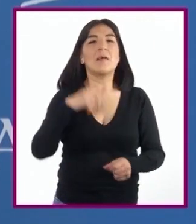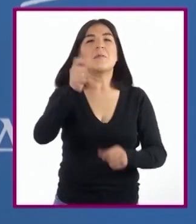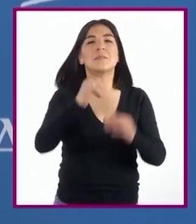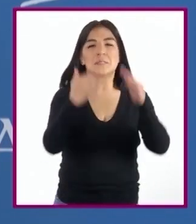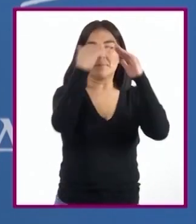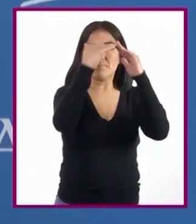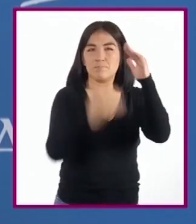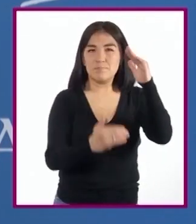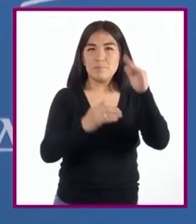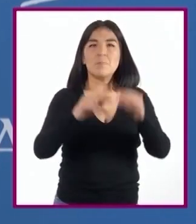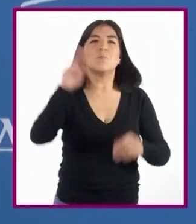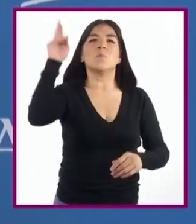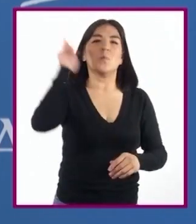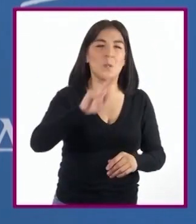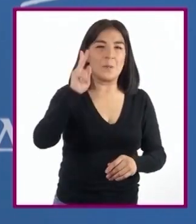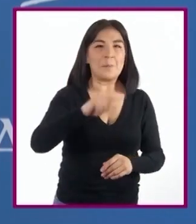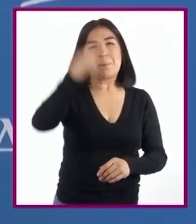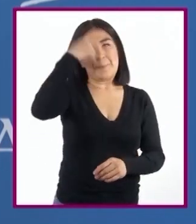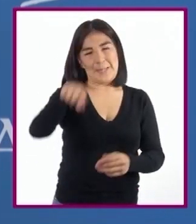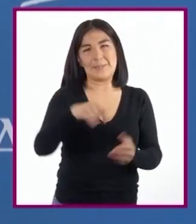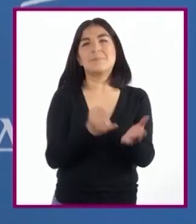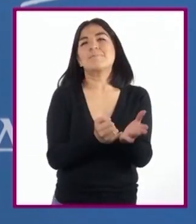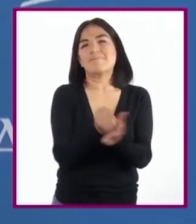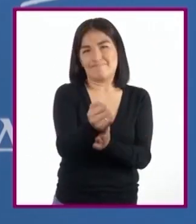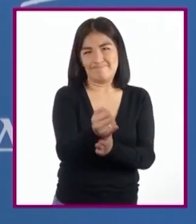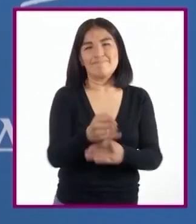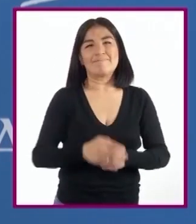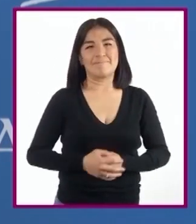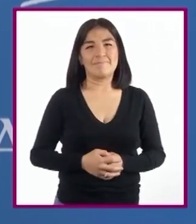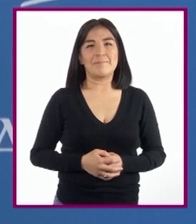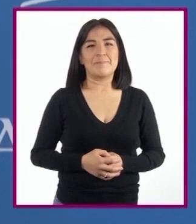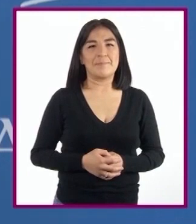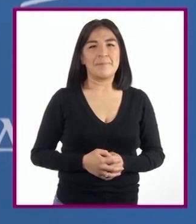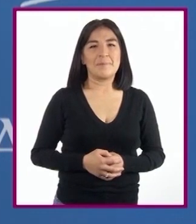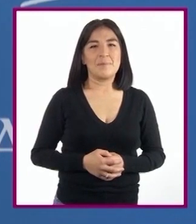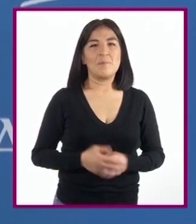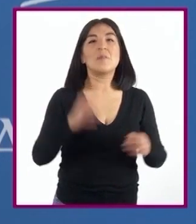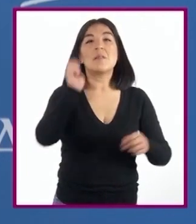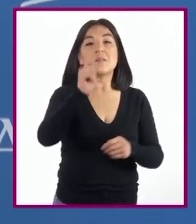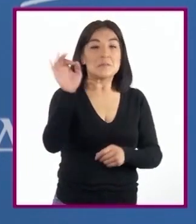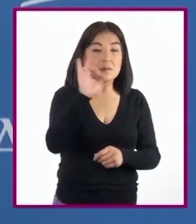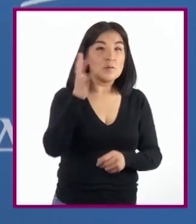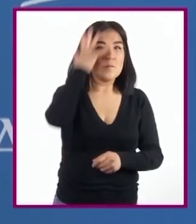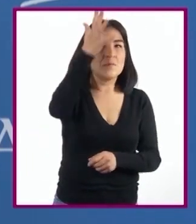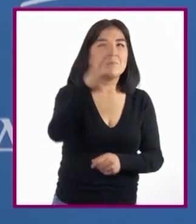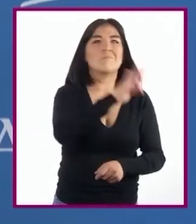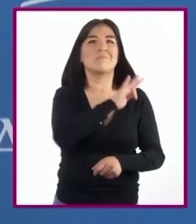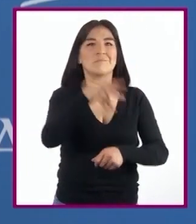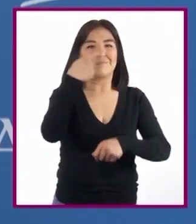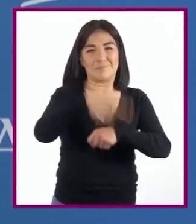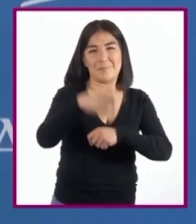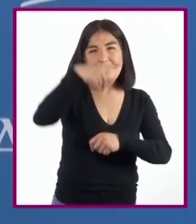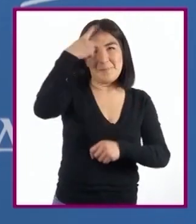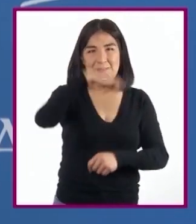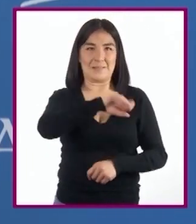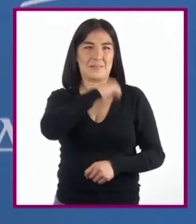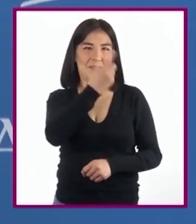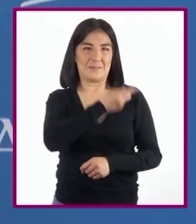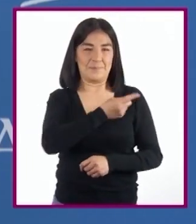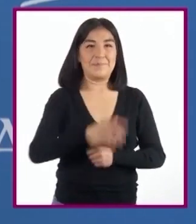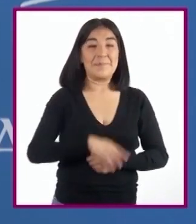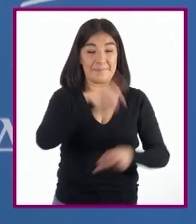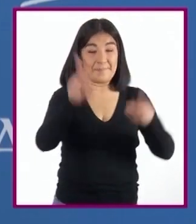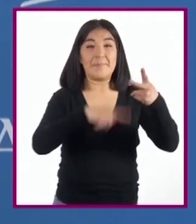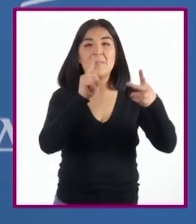menor probabilidad para la toma de decisiones, por involucrar un riesgo para la salud. Y en el segundo